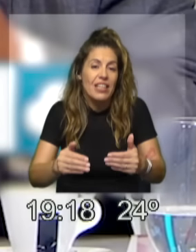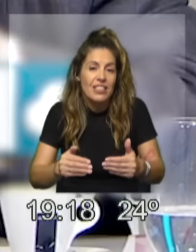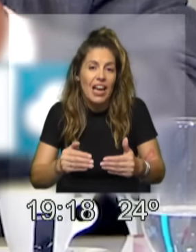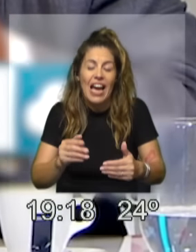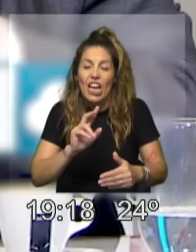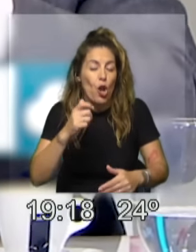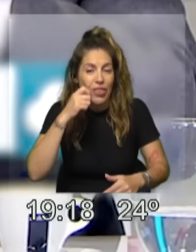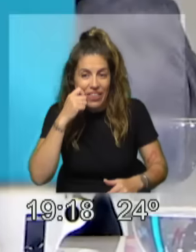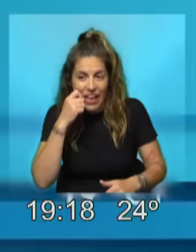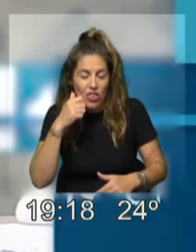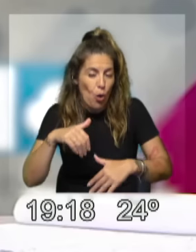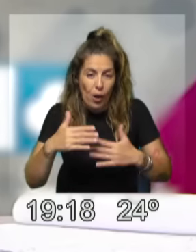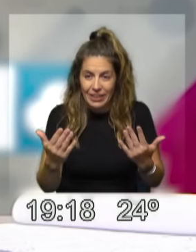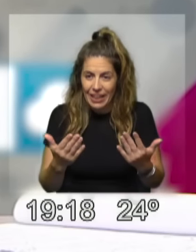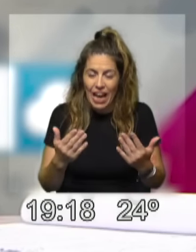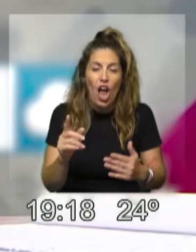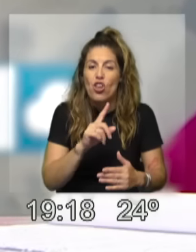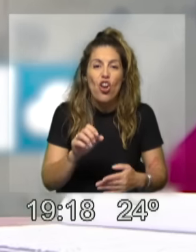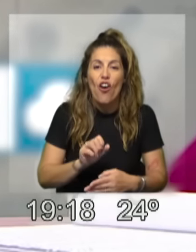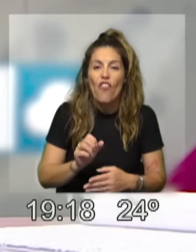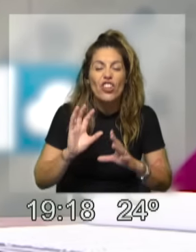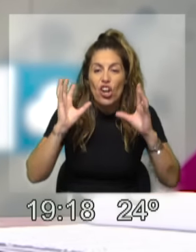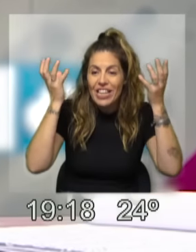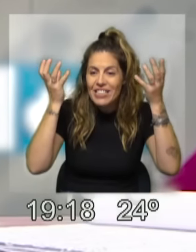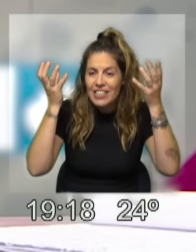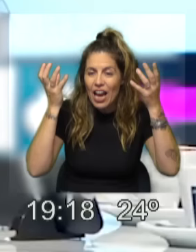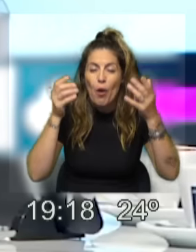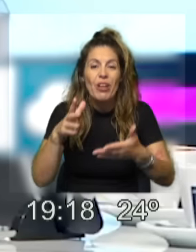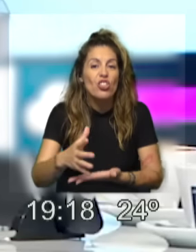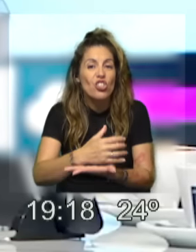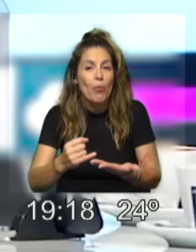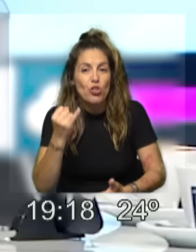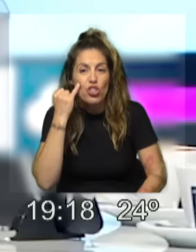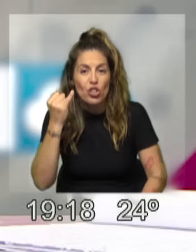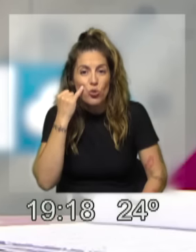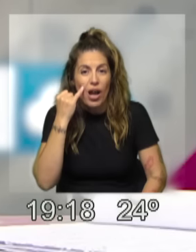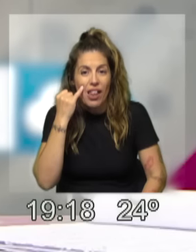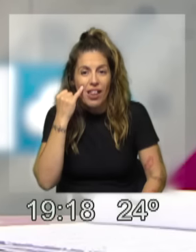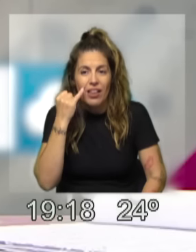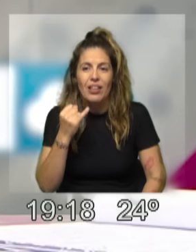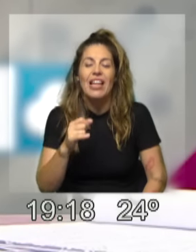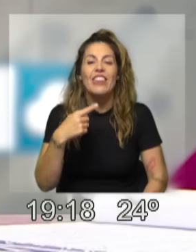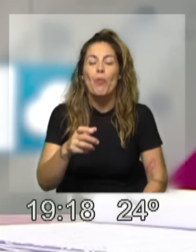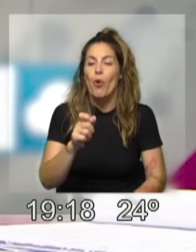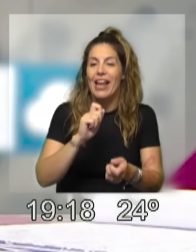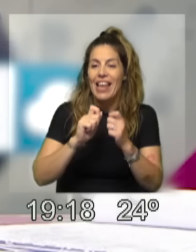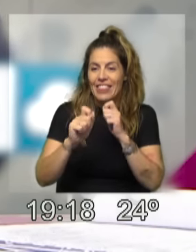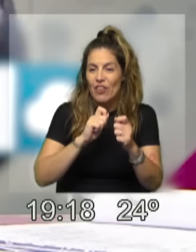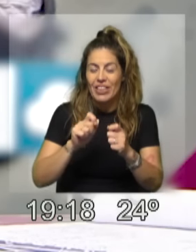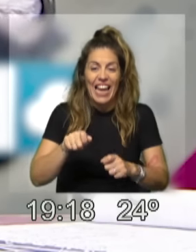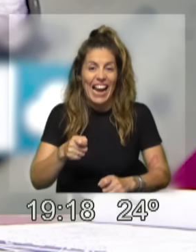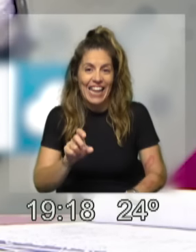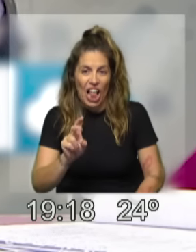estaba en edad o que fuere. Entonces no hay violencia. Pero eso se llama abuso hay sexual. Hay engaño. Luego de la entrevista en Canal 12,